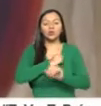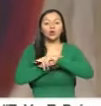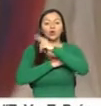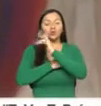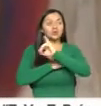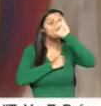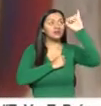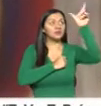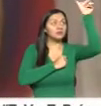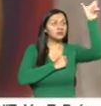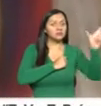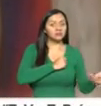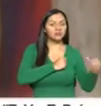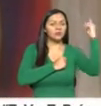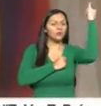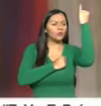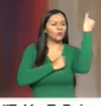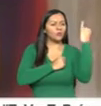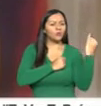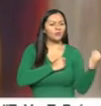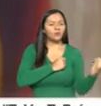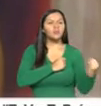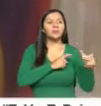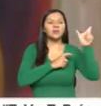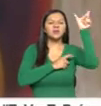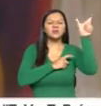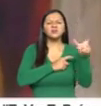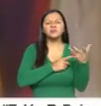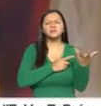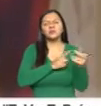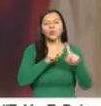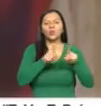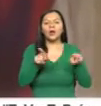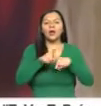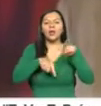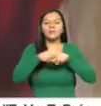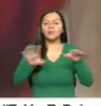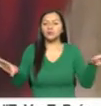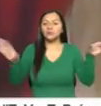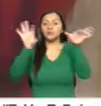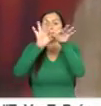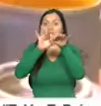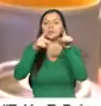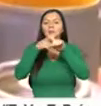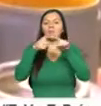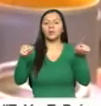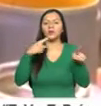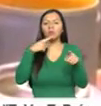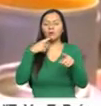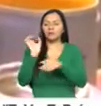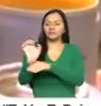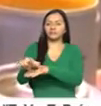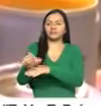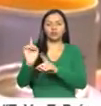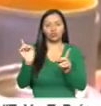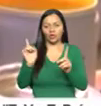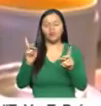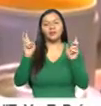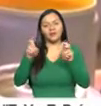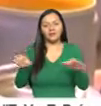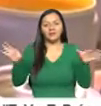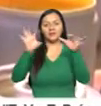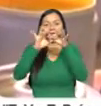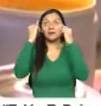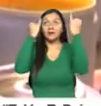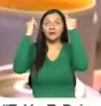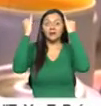colega peruano Entes colorea el gorro de un personaje que pretende ser amigo de la naturaleza, pero sin hacer nada por ella. Iniciativas